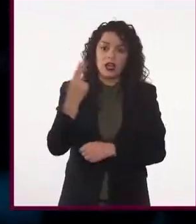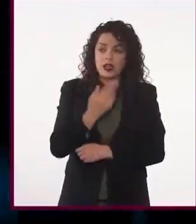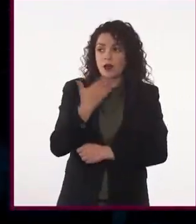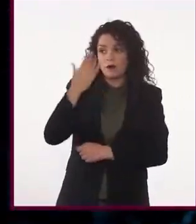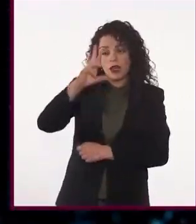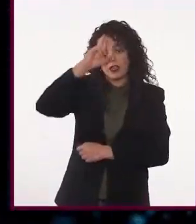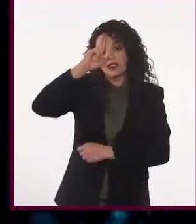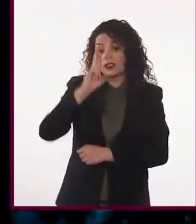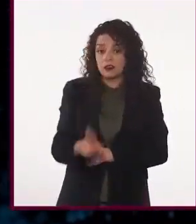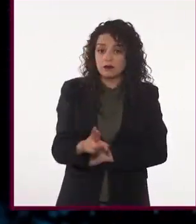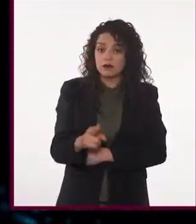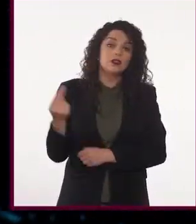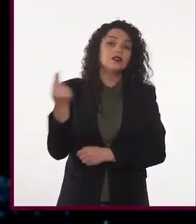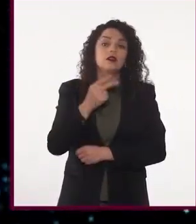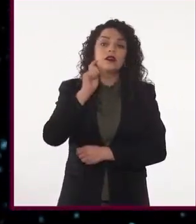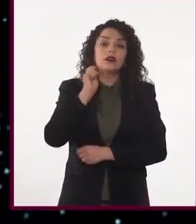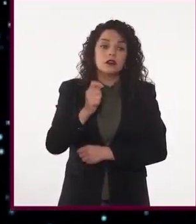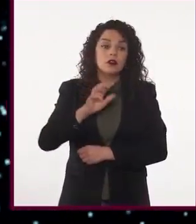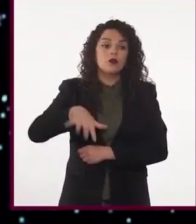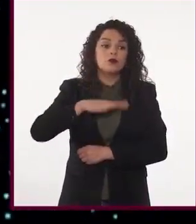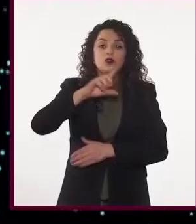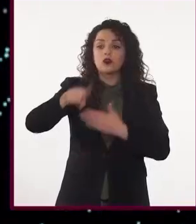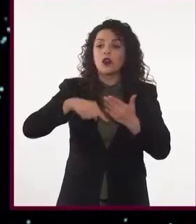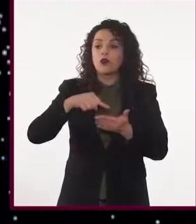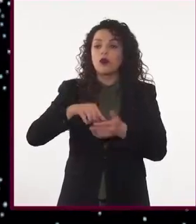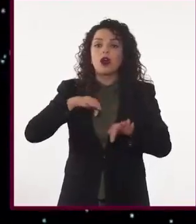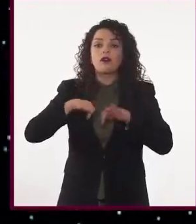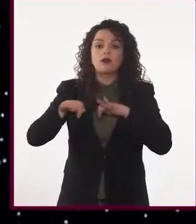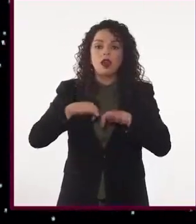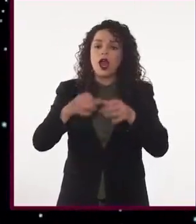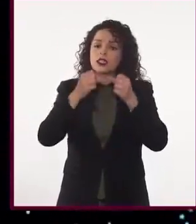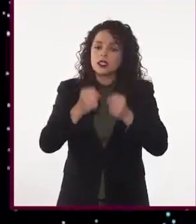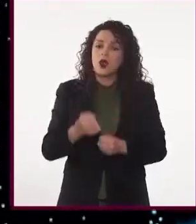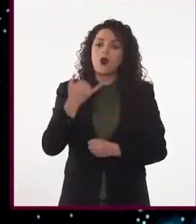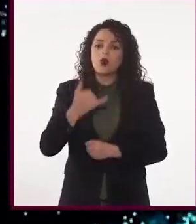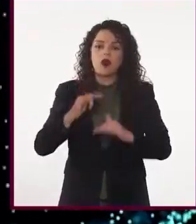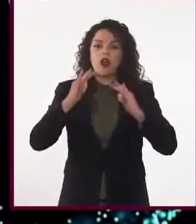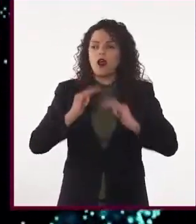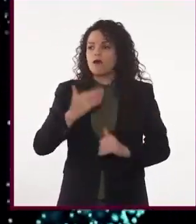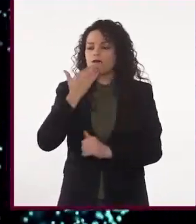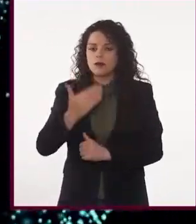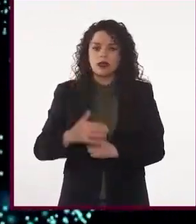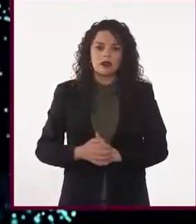integridad, que tenga que buscar un ambiente laboral sano y seguro. La mayor